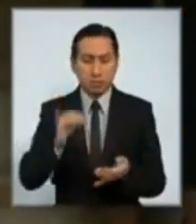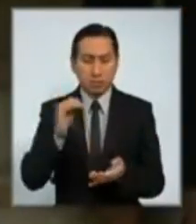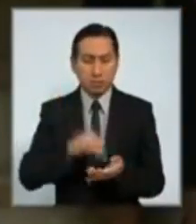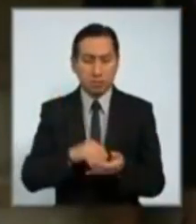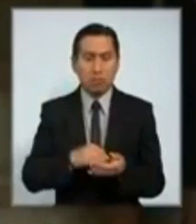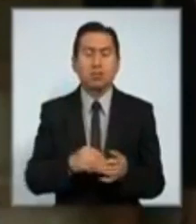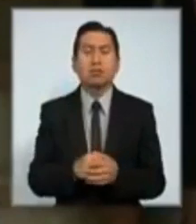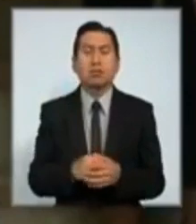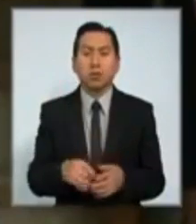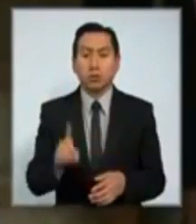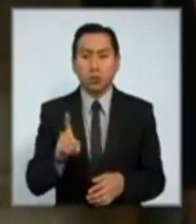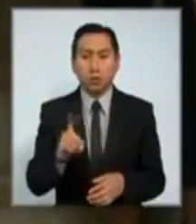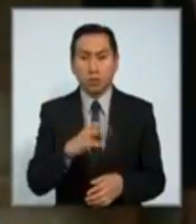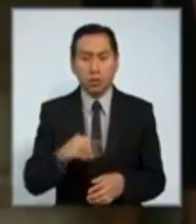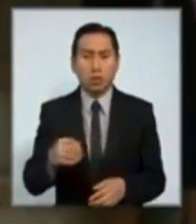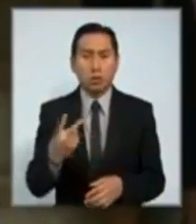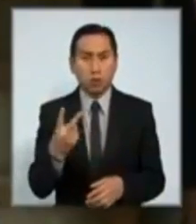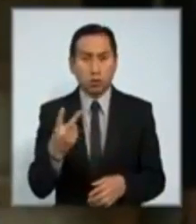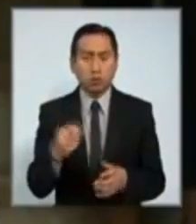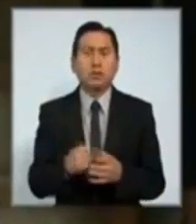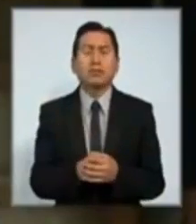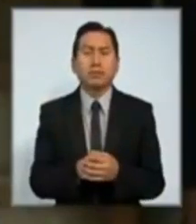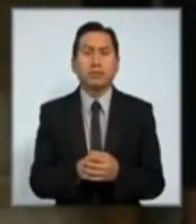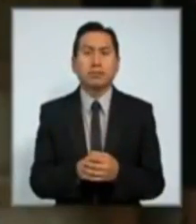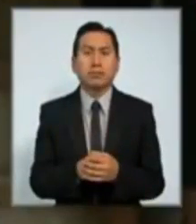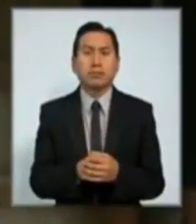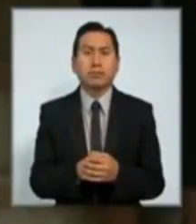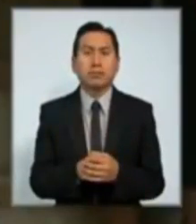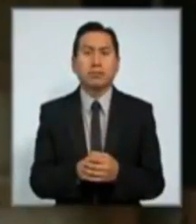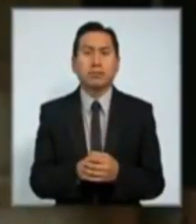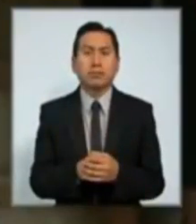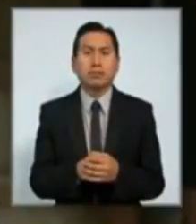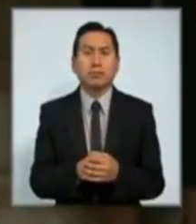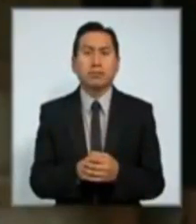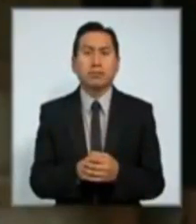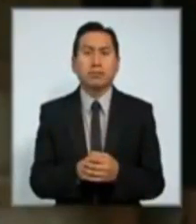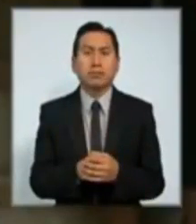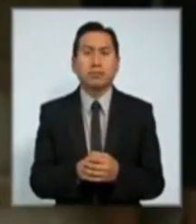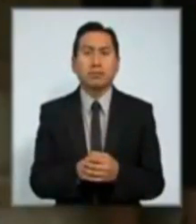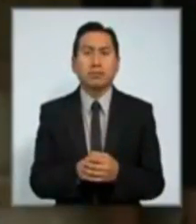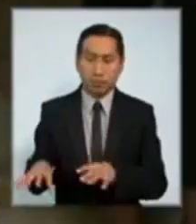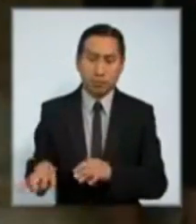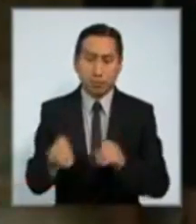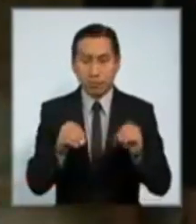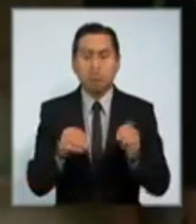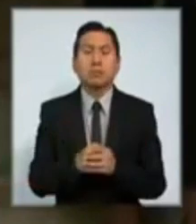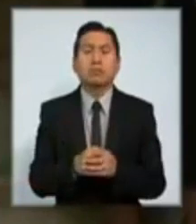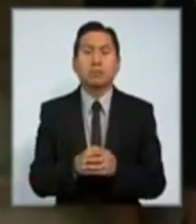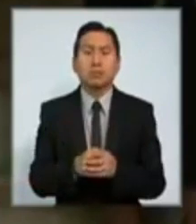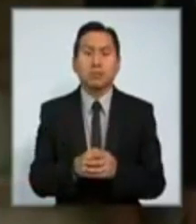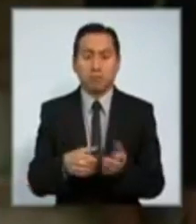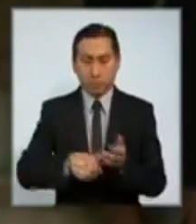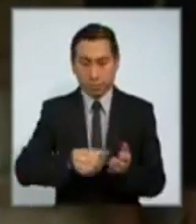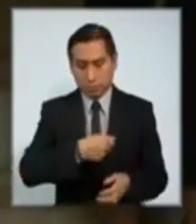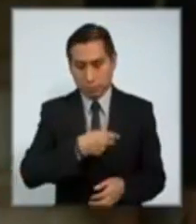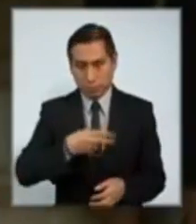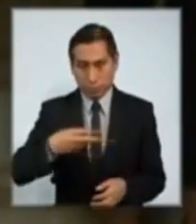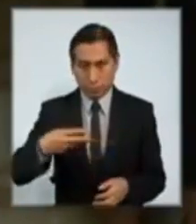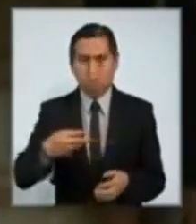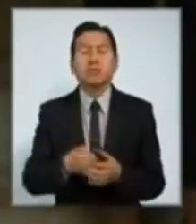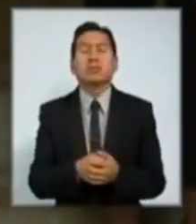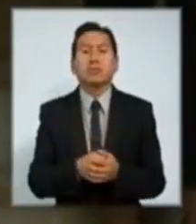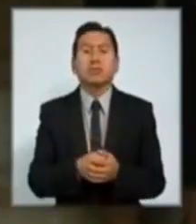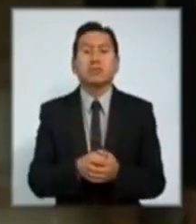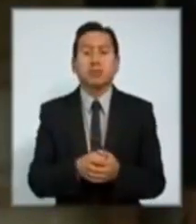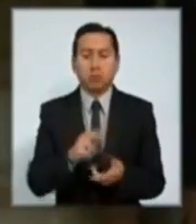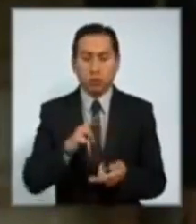entre el número 1 y el 2. Los martes saldrán los que tengan carnet de identidad que